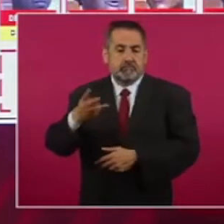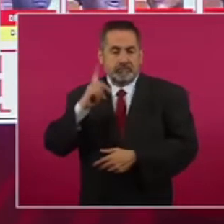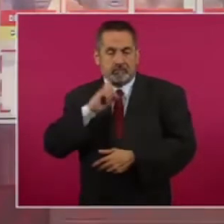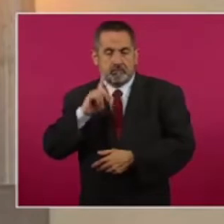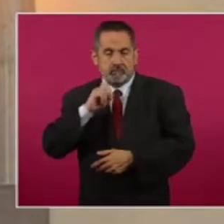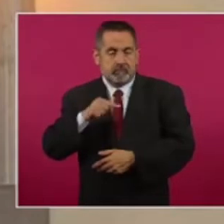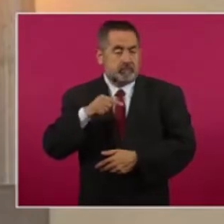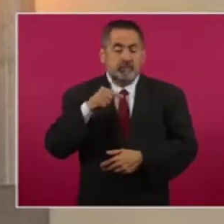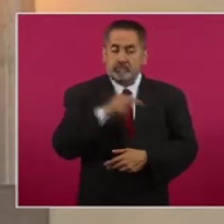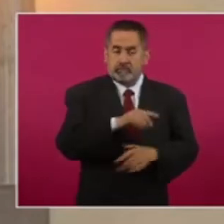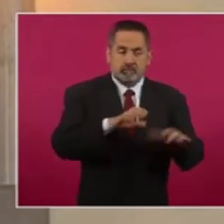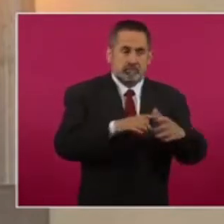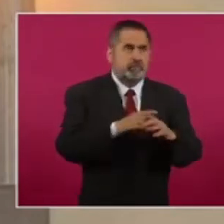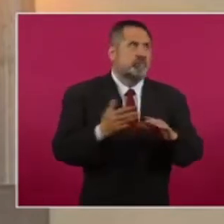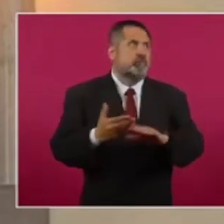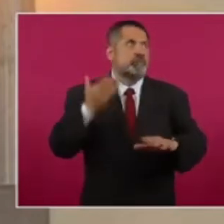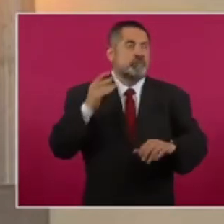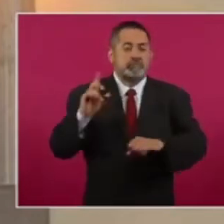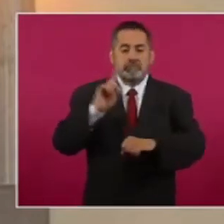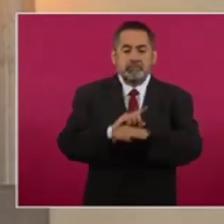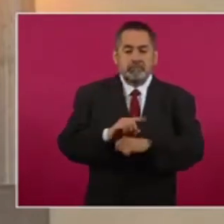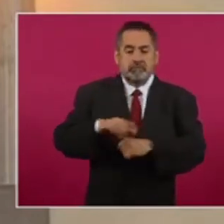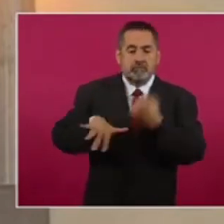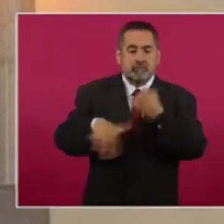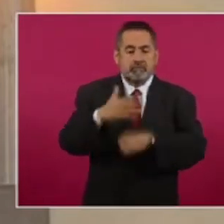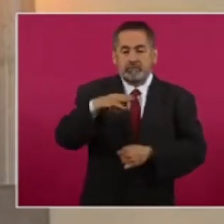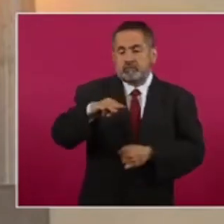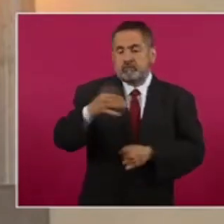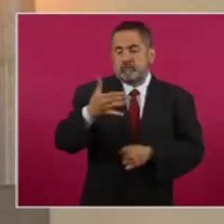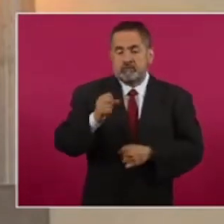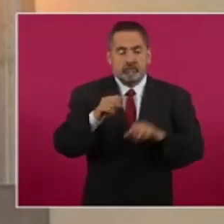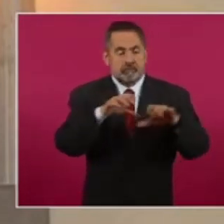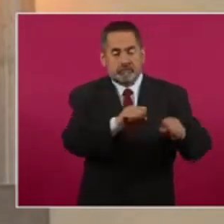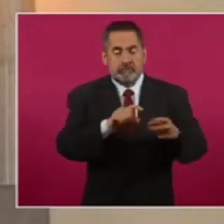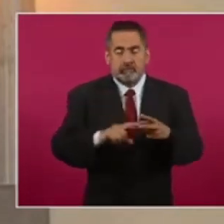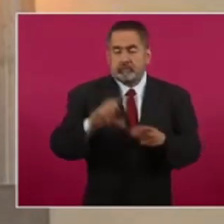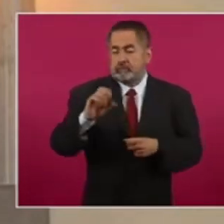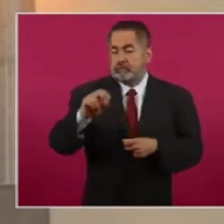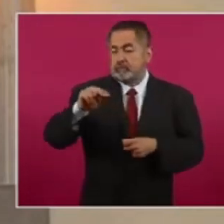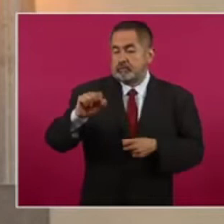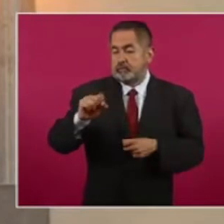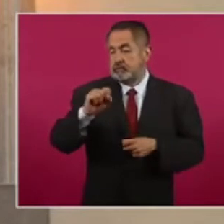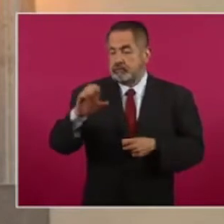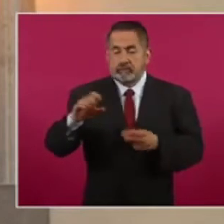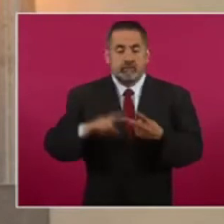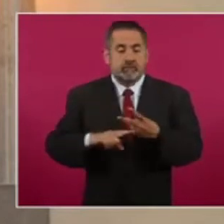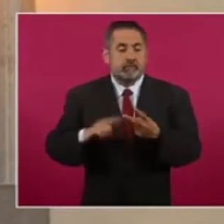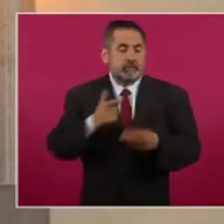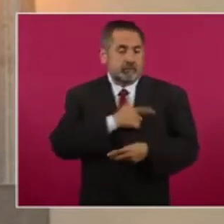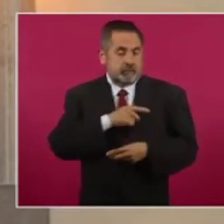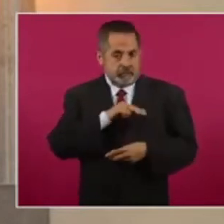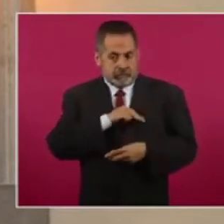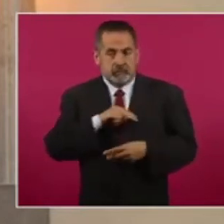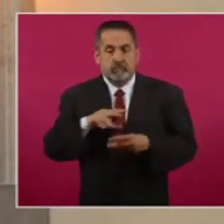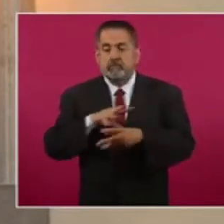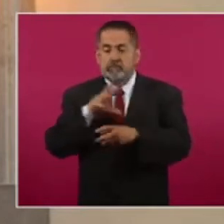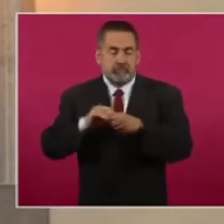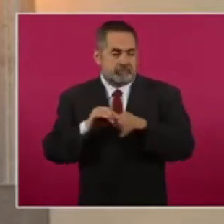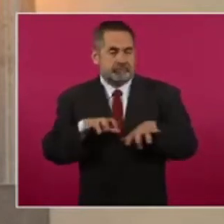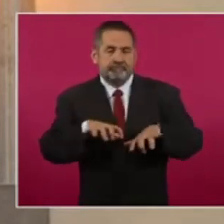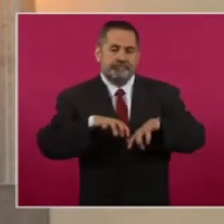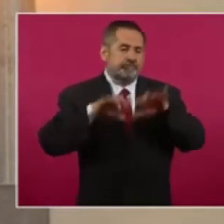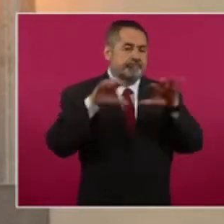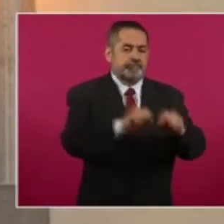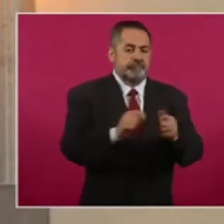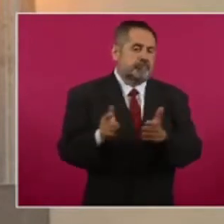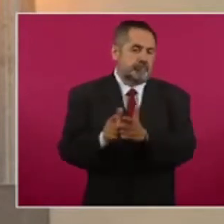fue una operación el pasado 15 de mayo por la Fiscalía, CONACE, Guardia Nacional, CEMAR y la Policía Estatal